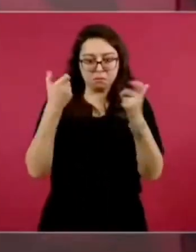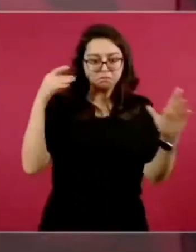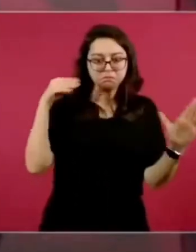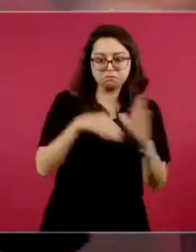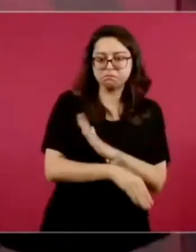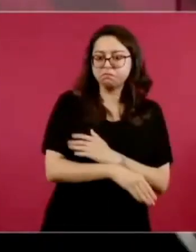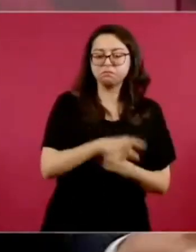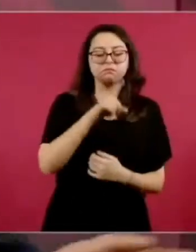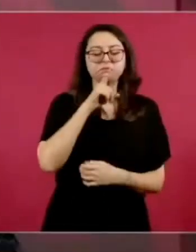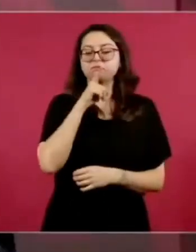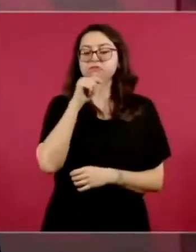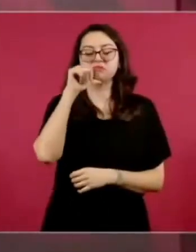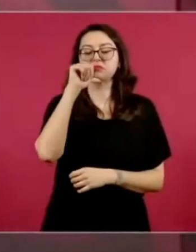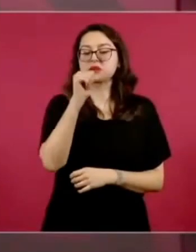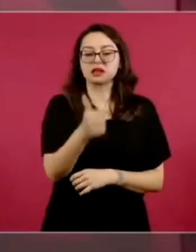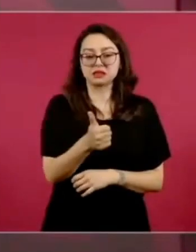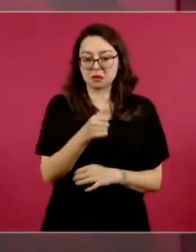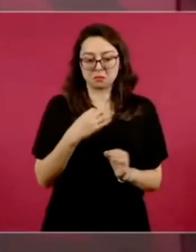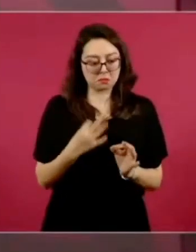ninguno.